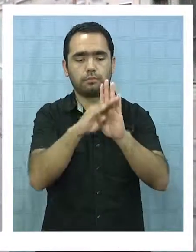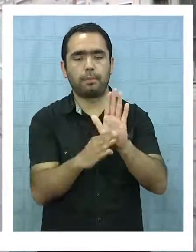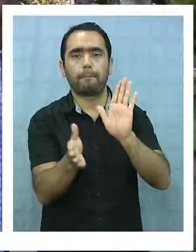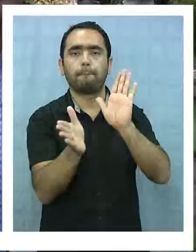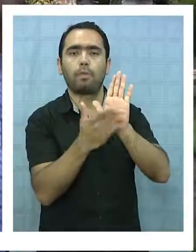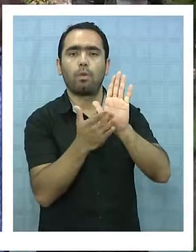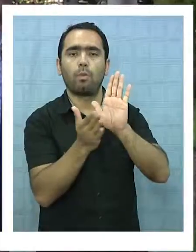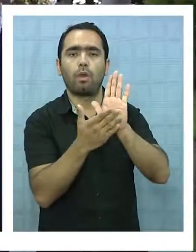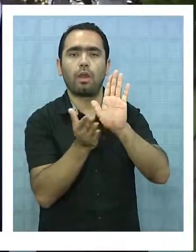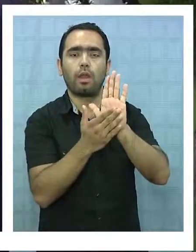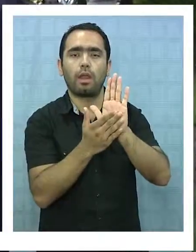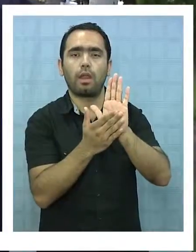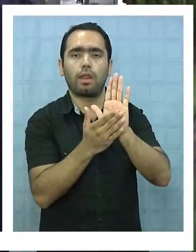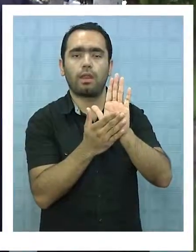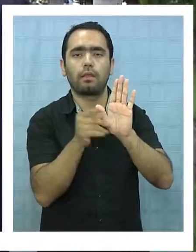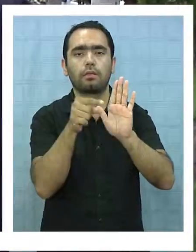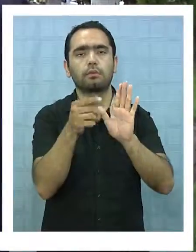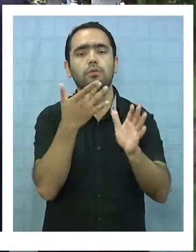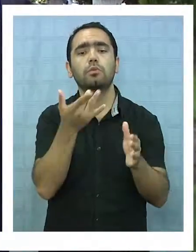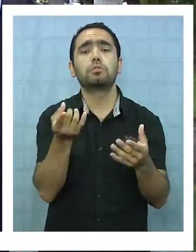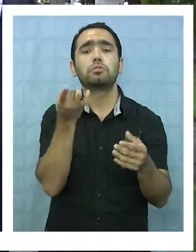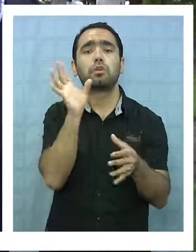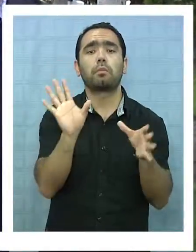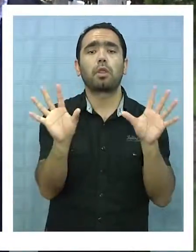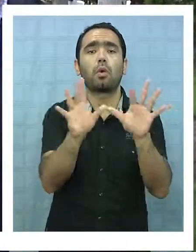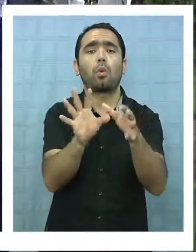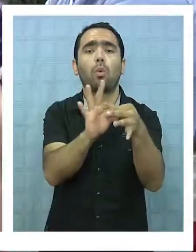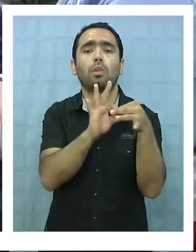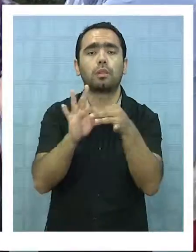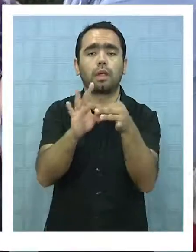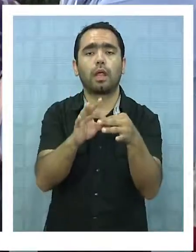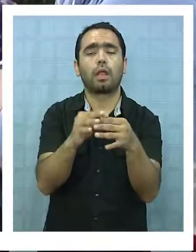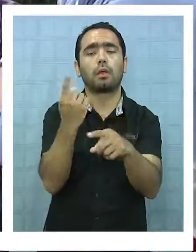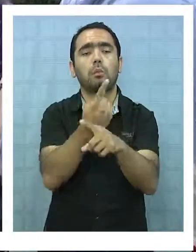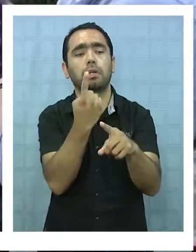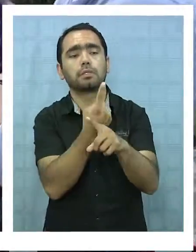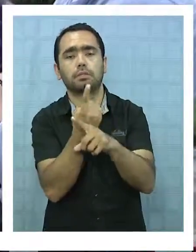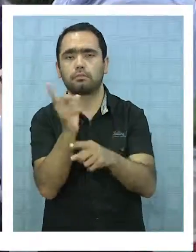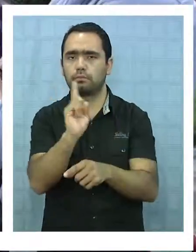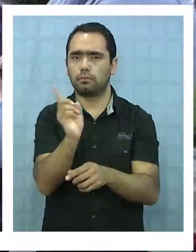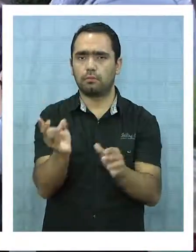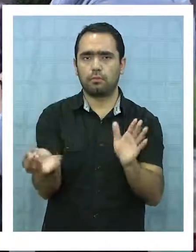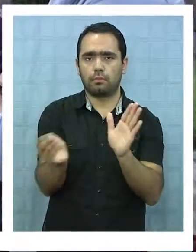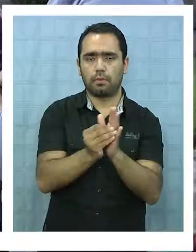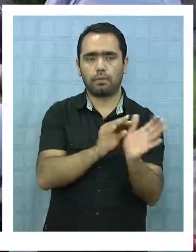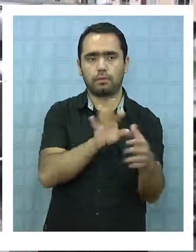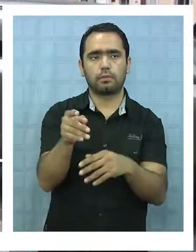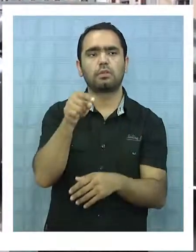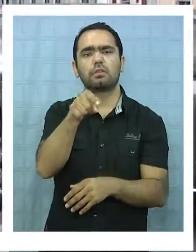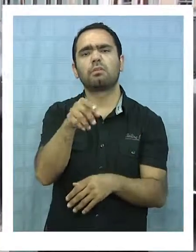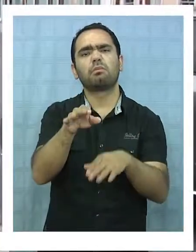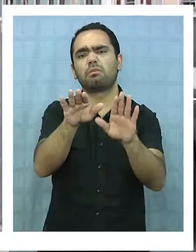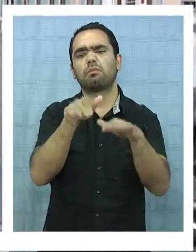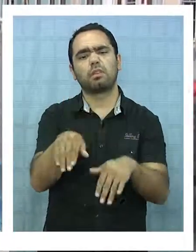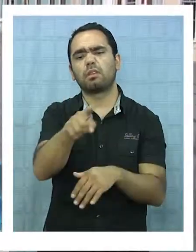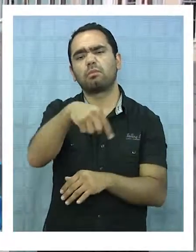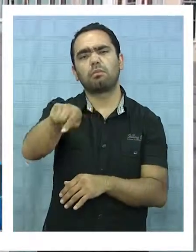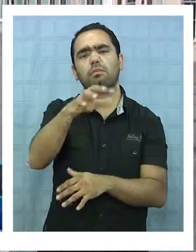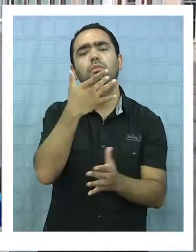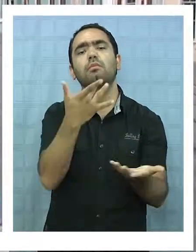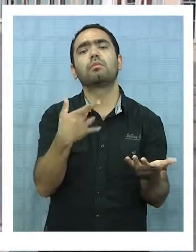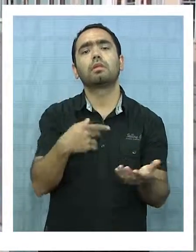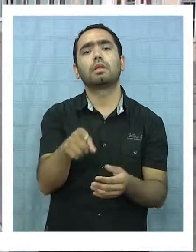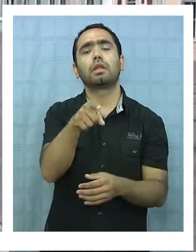Porque la cosa no solamente es juntarse, reunirse y conversar. Es más de lo mismo, hoy día ellos se están conglomerando principalmente